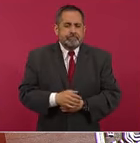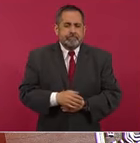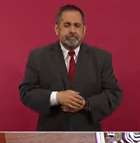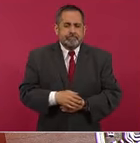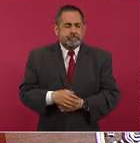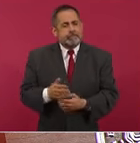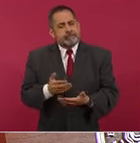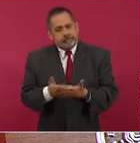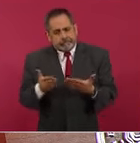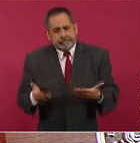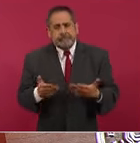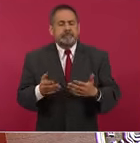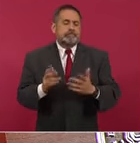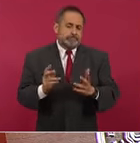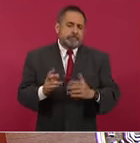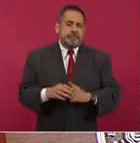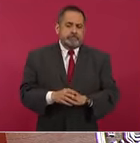Entonces,